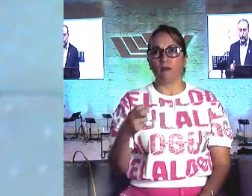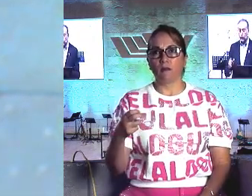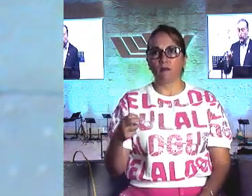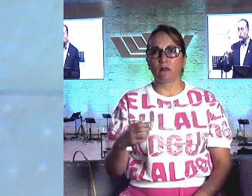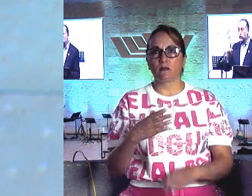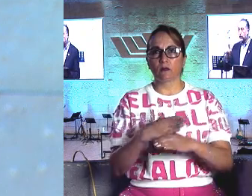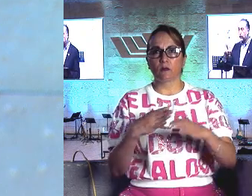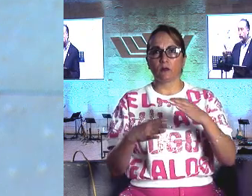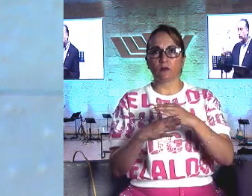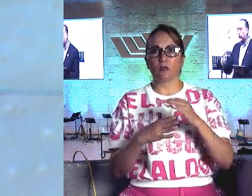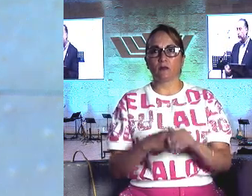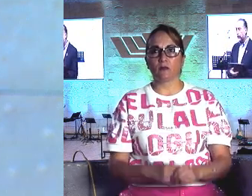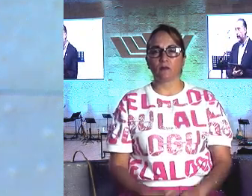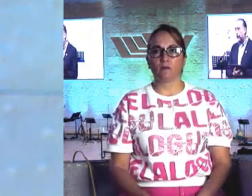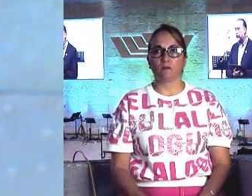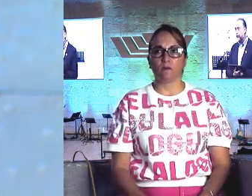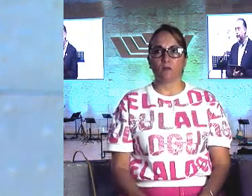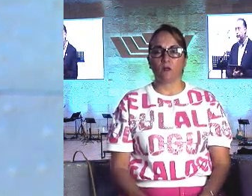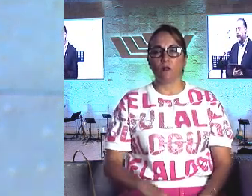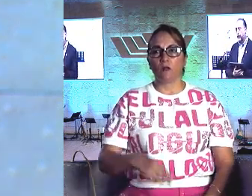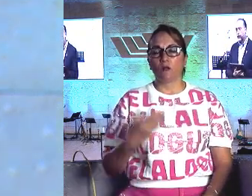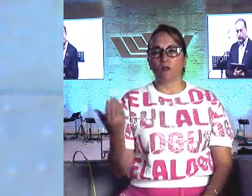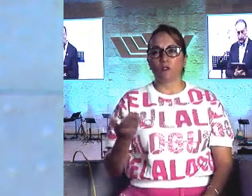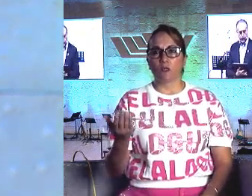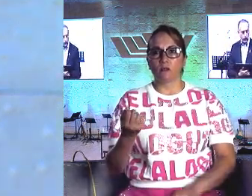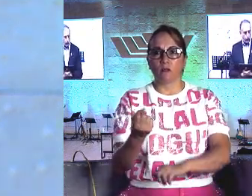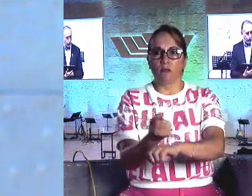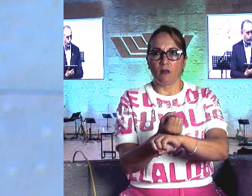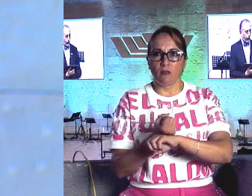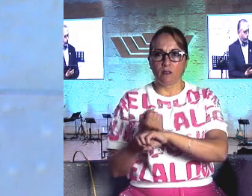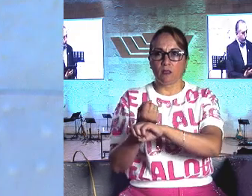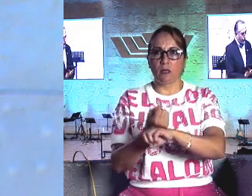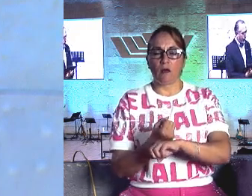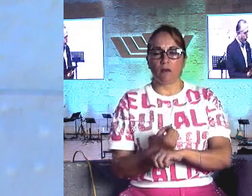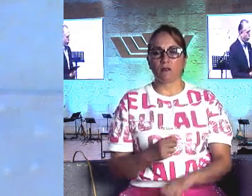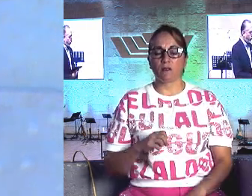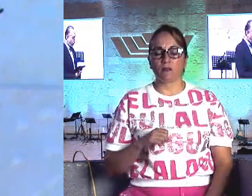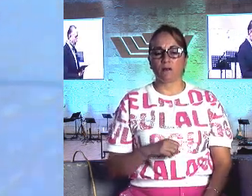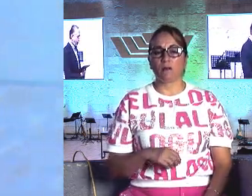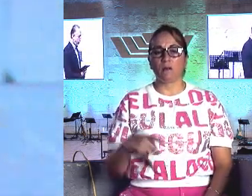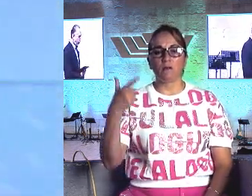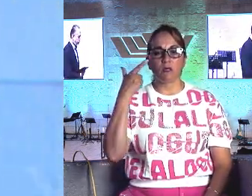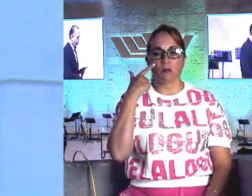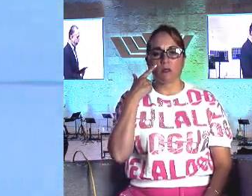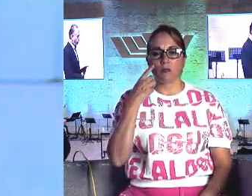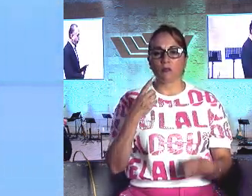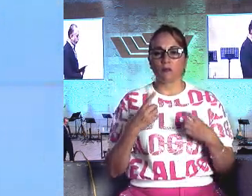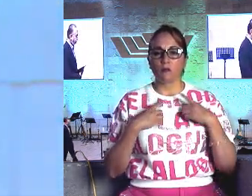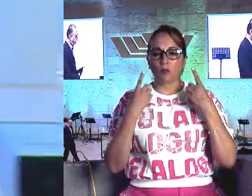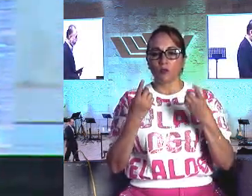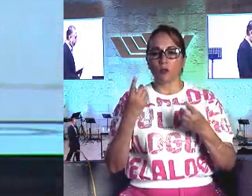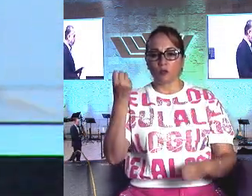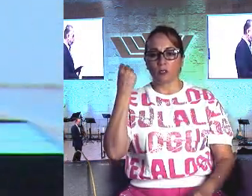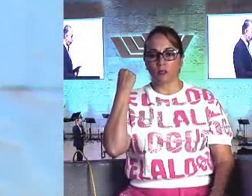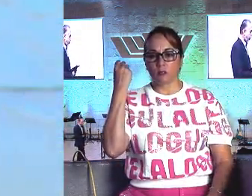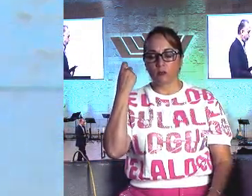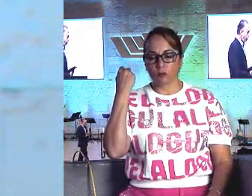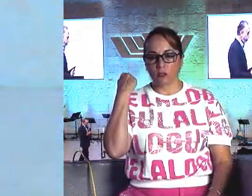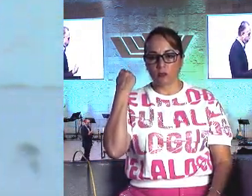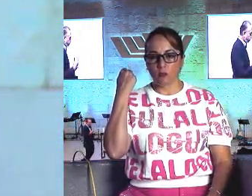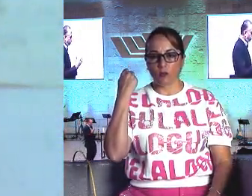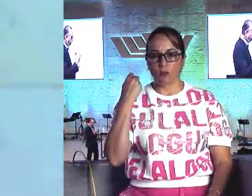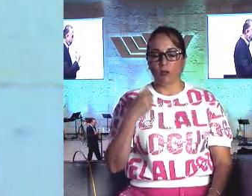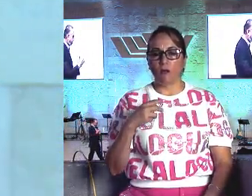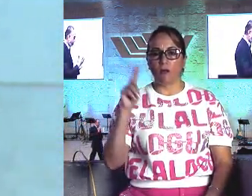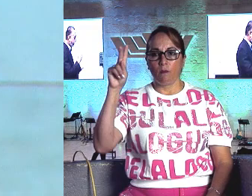eso también muchas veces te vuelve un esclavo. Un día tuve en consejería un notario y el notario me decía,